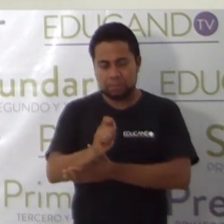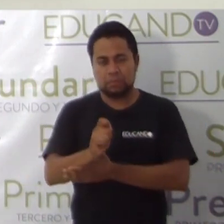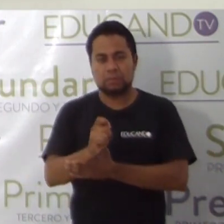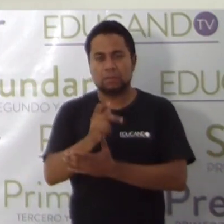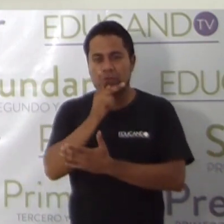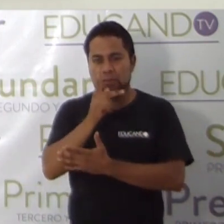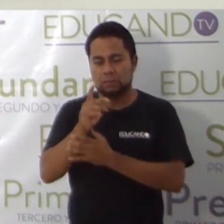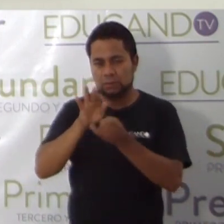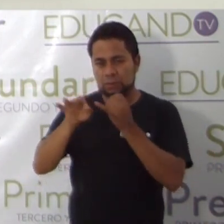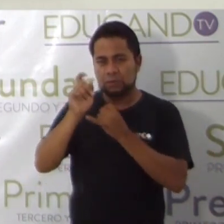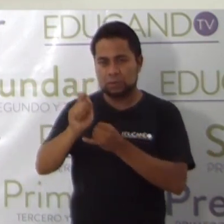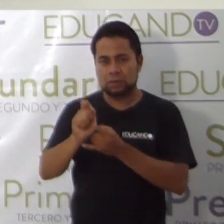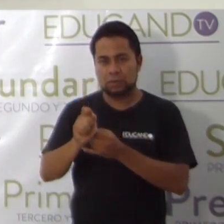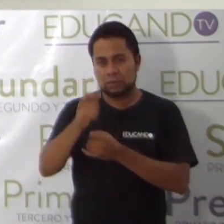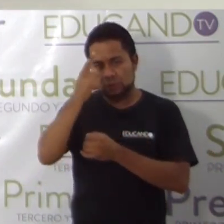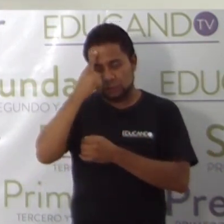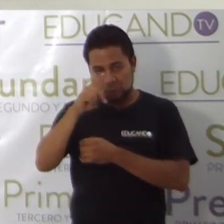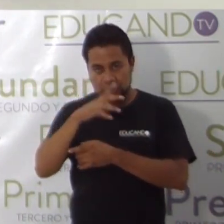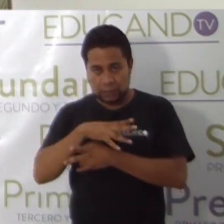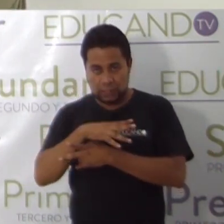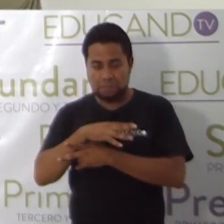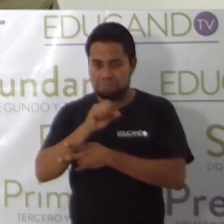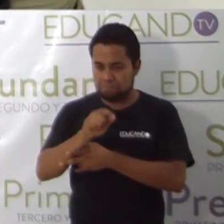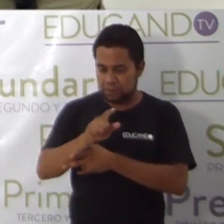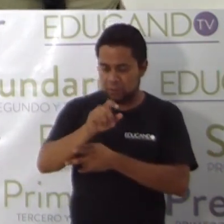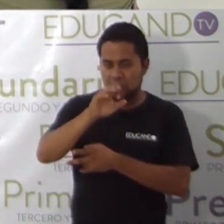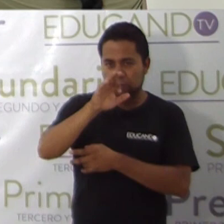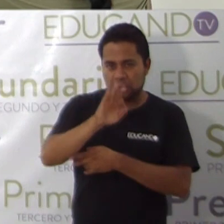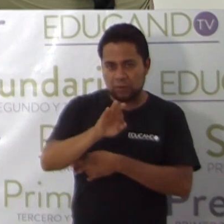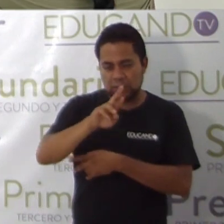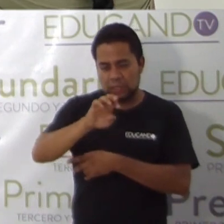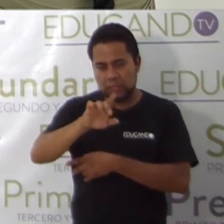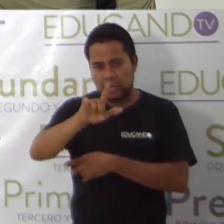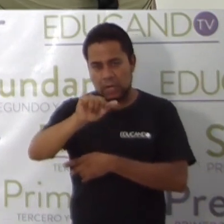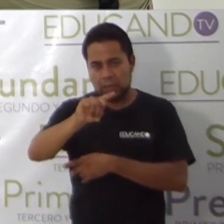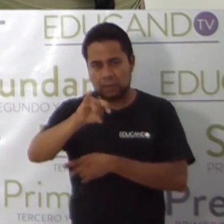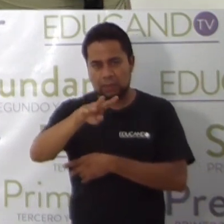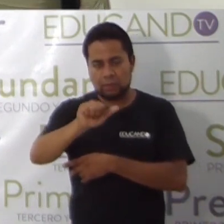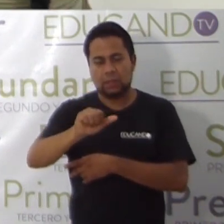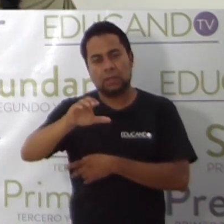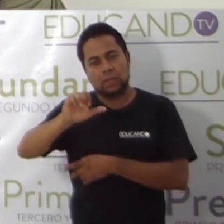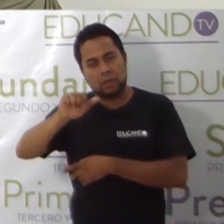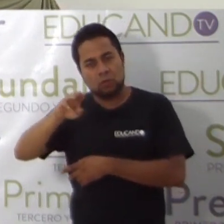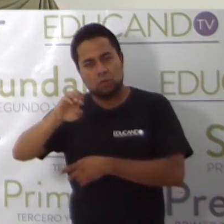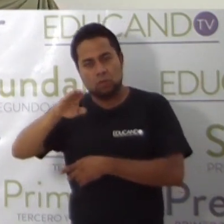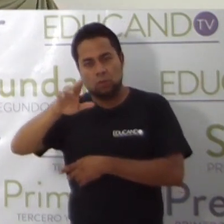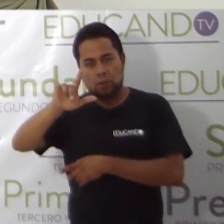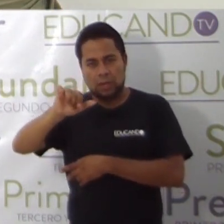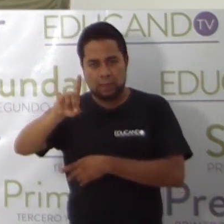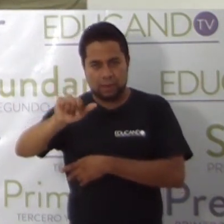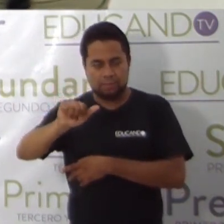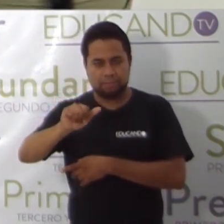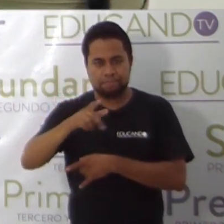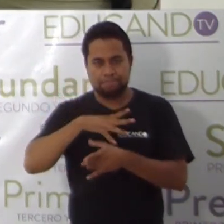que es la frecuencia relativa acumulada. ¿Sí? Tenemos aquí la definición.